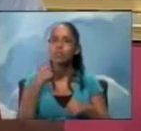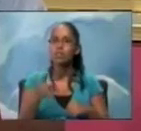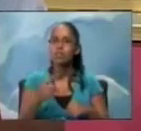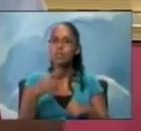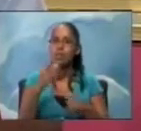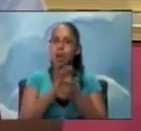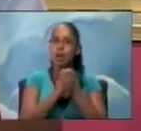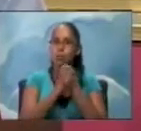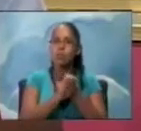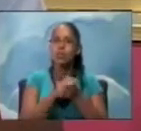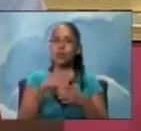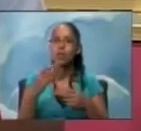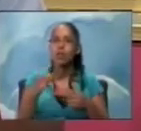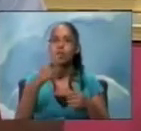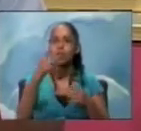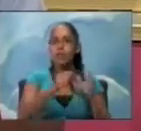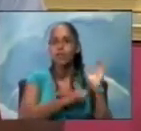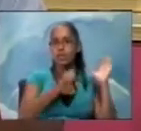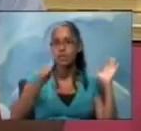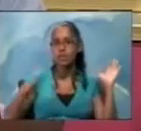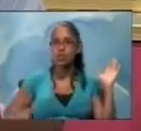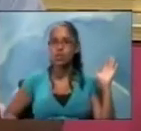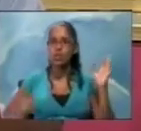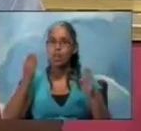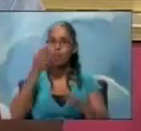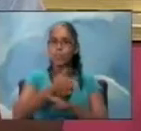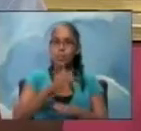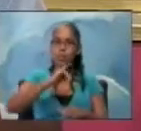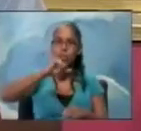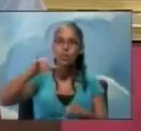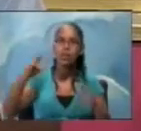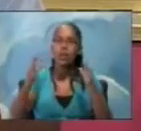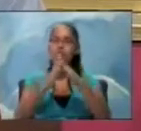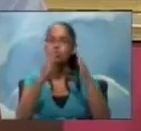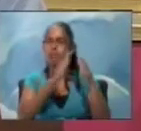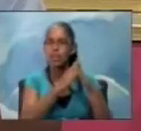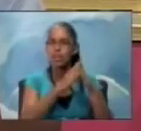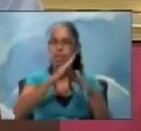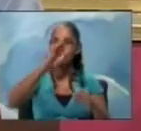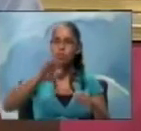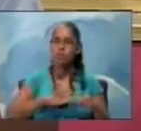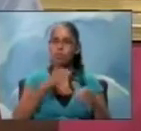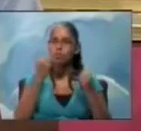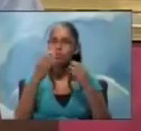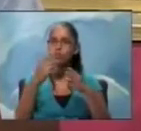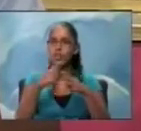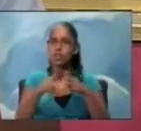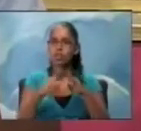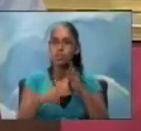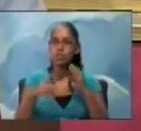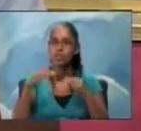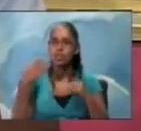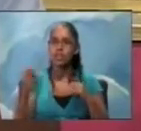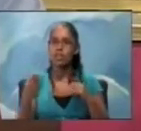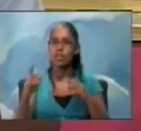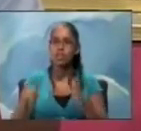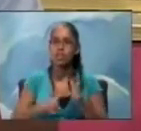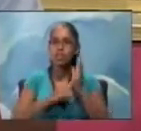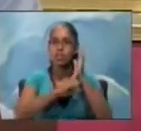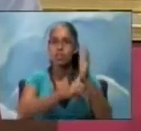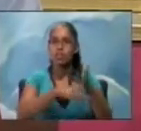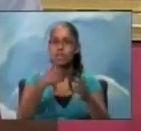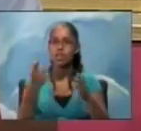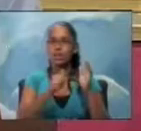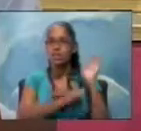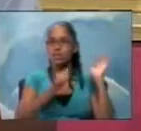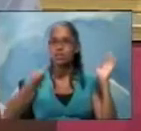escucha, que cuando el Señor Jesucristo entró en Jerusalén, hubieron varias cosas que demostraban que el